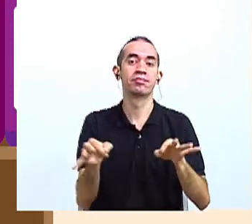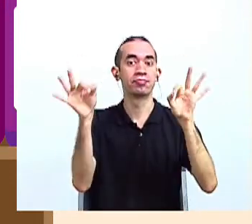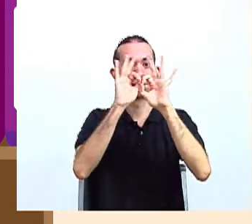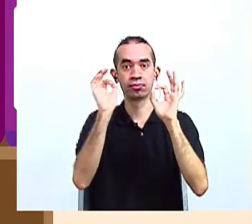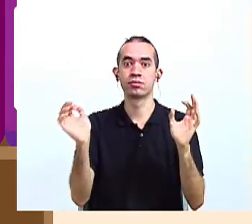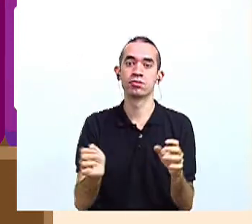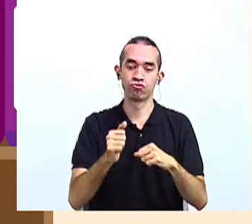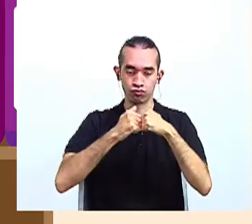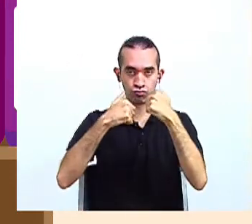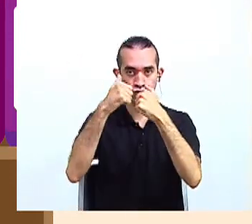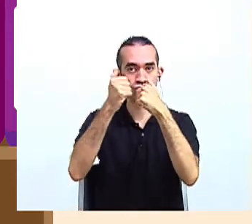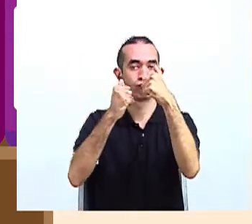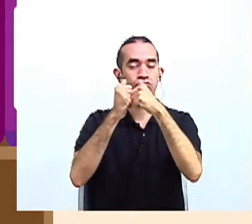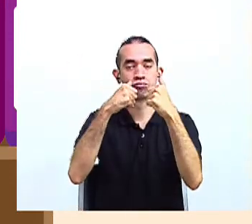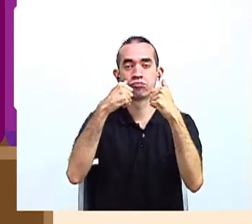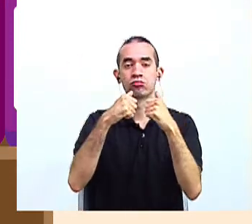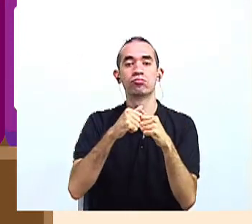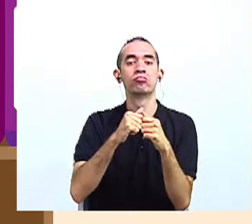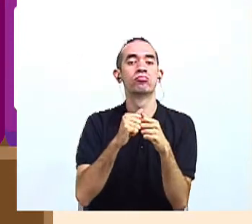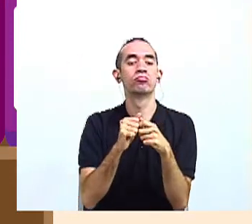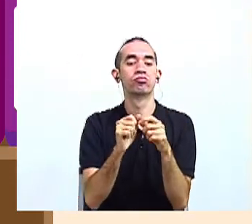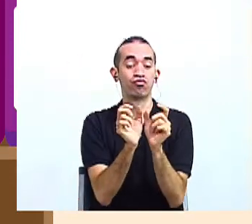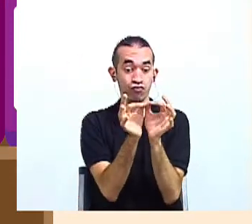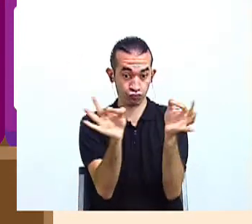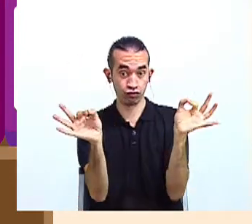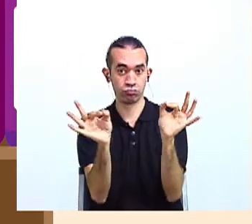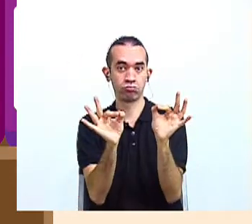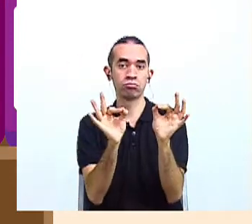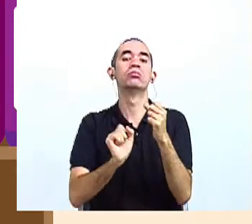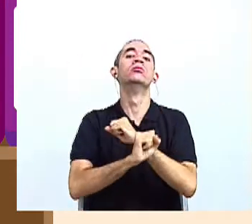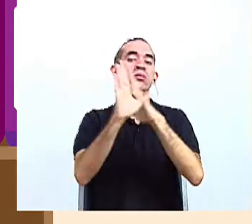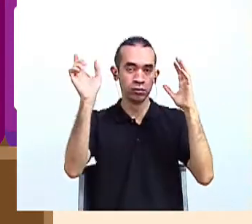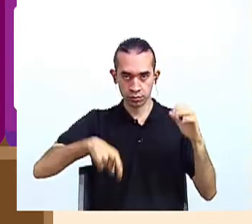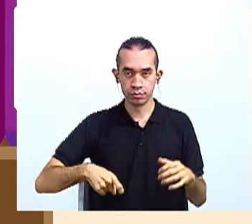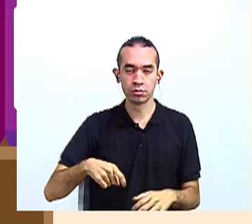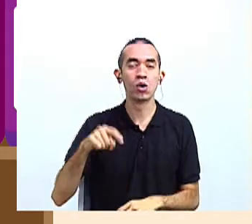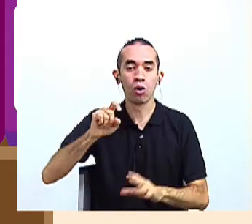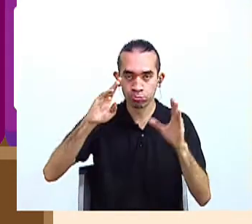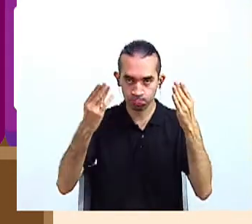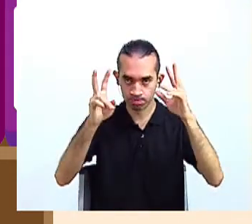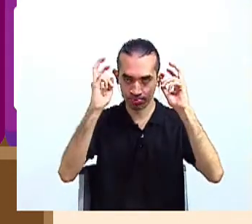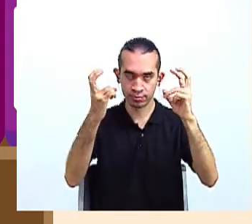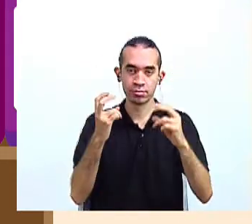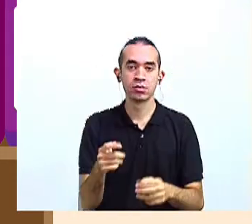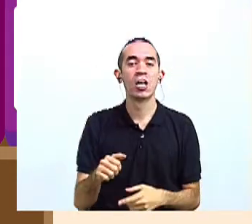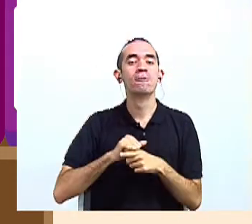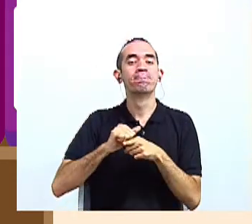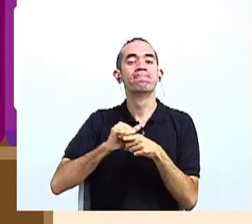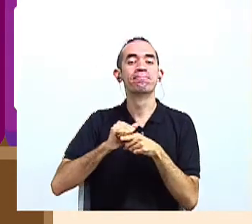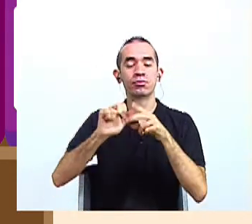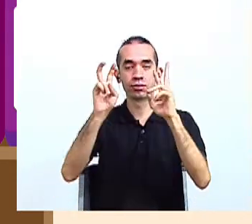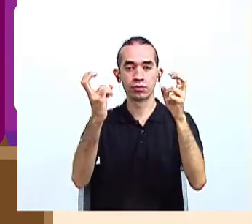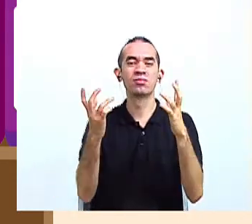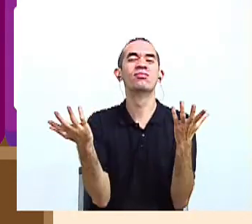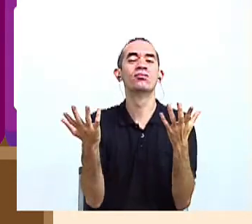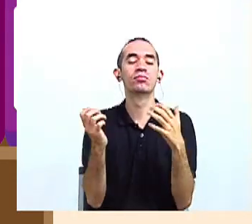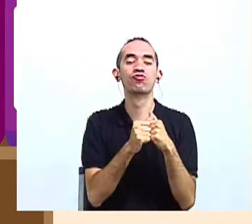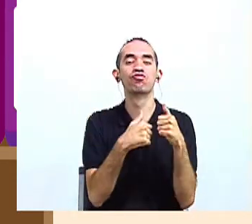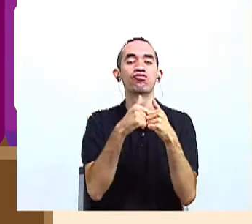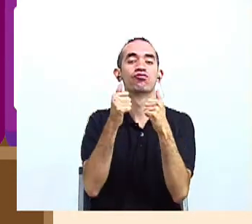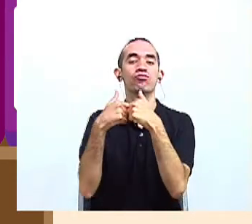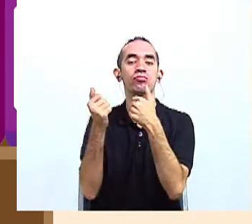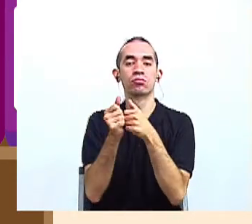las estructuras de nuestros enunciados. Y eso es lo que vamos a trabajar hoy. Hoy vamos a repasar el tema de las